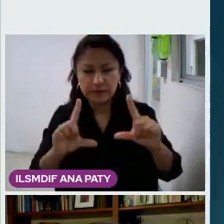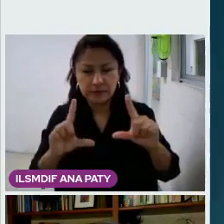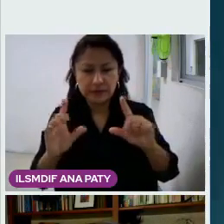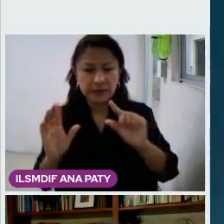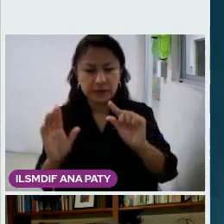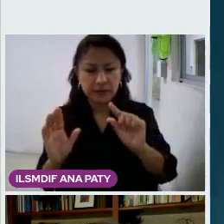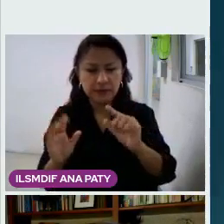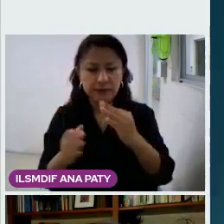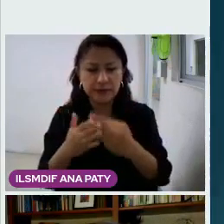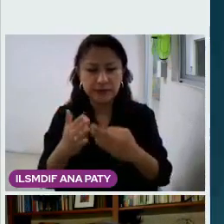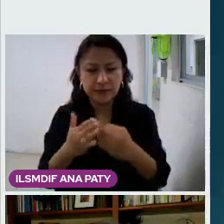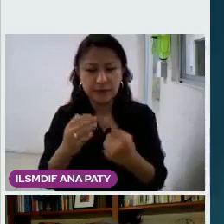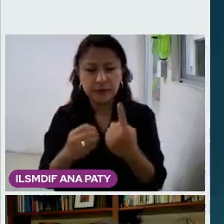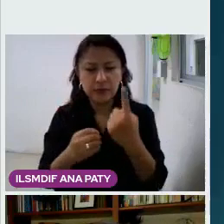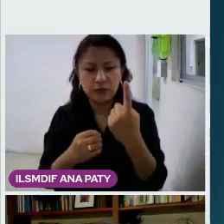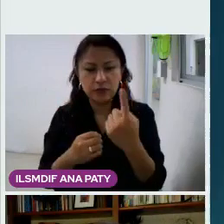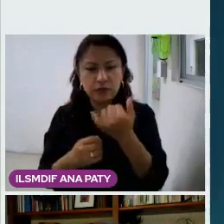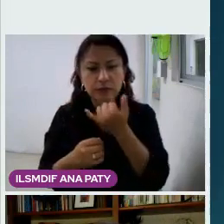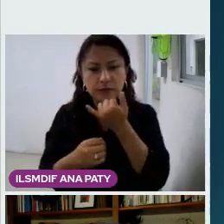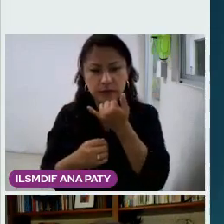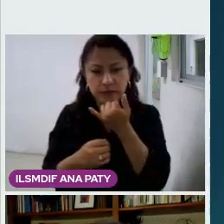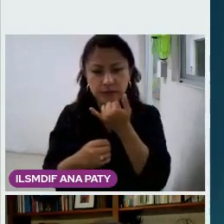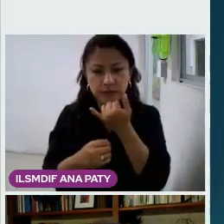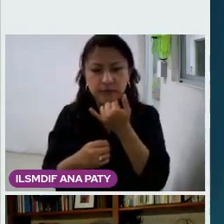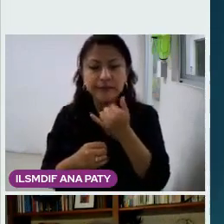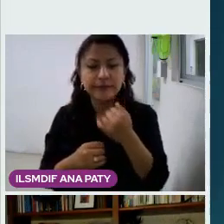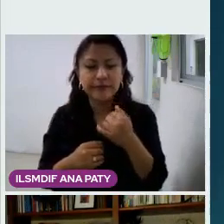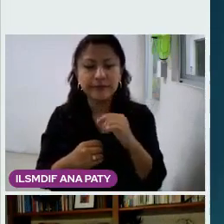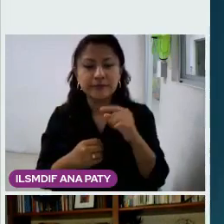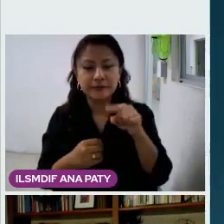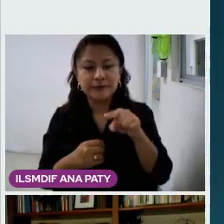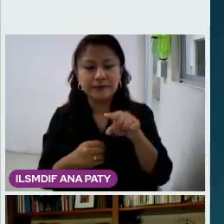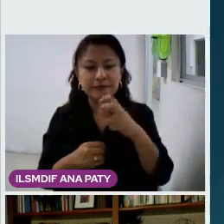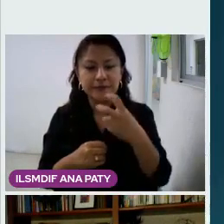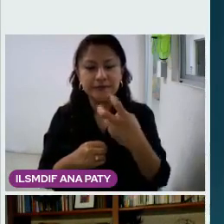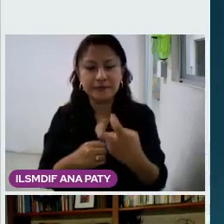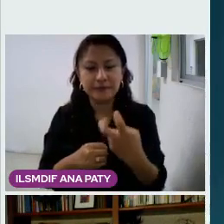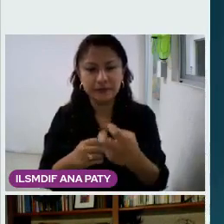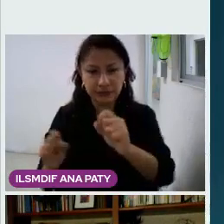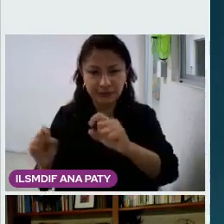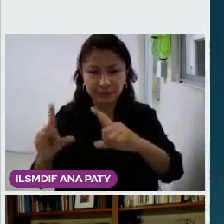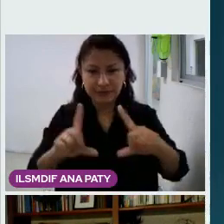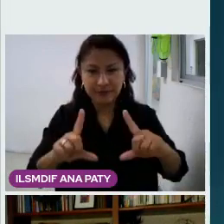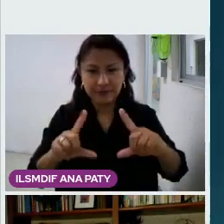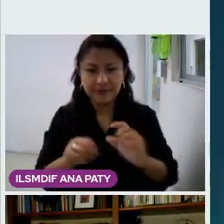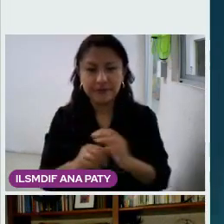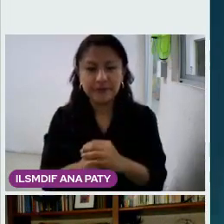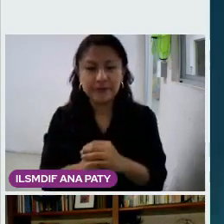qué se involucra en nuestra relación con la comida, porque la comida es el primer elemento